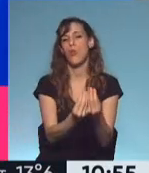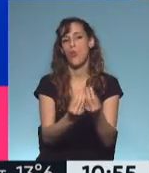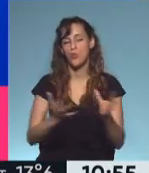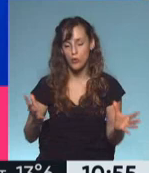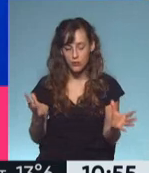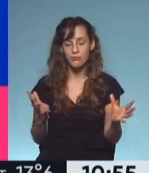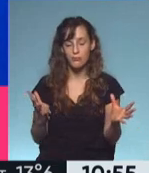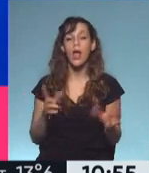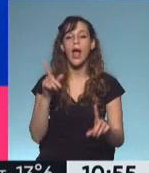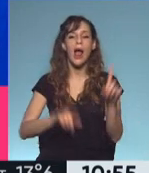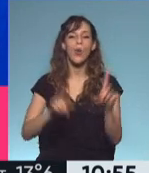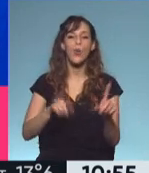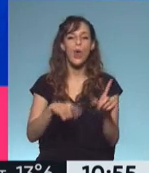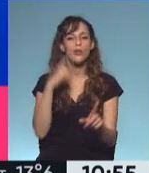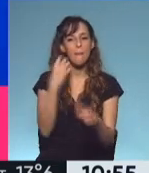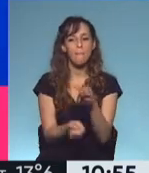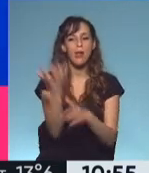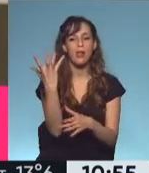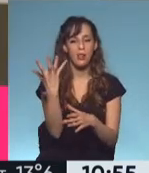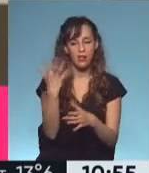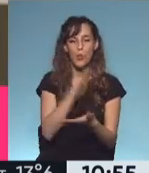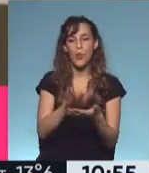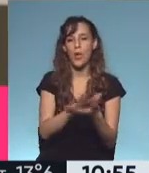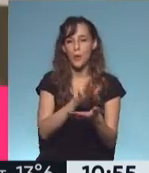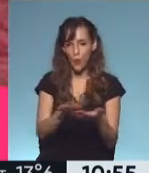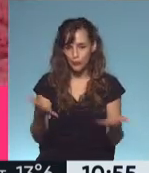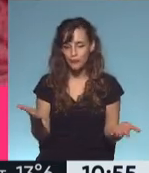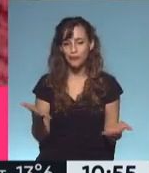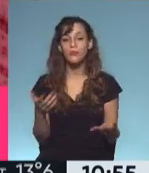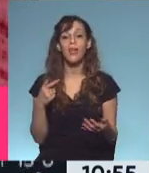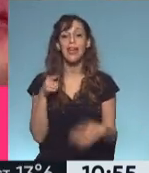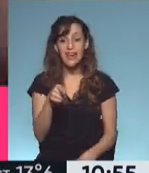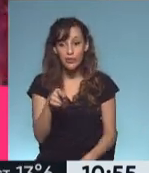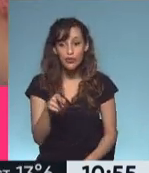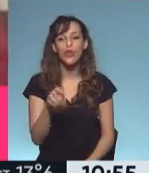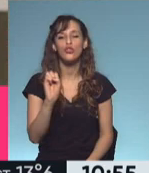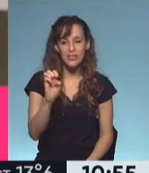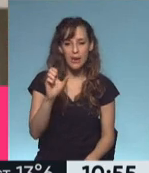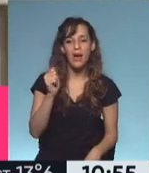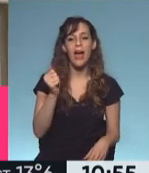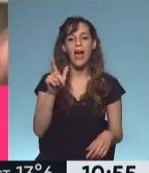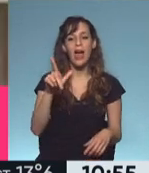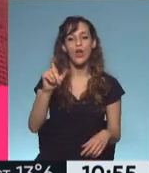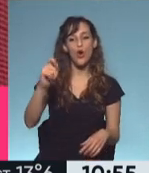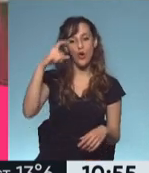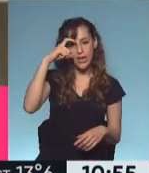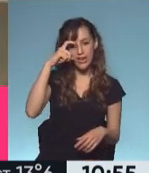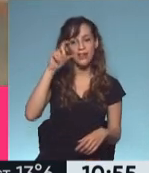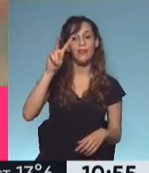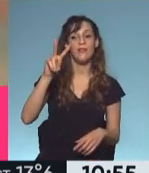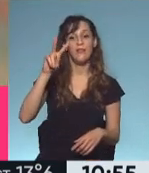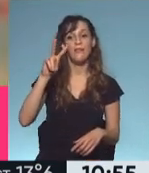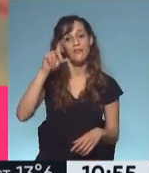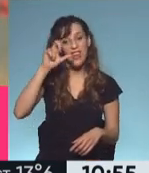gente que mezcla una con otra y las cruza. Entonces, este, por ejemplo, es un aloe de un señor que se dedica